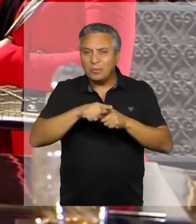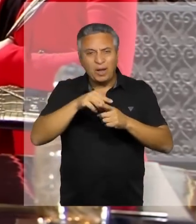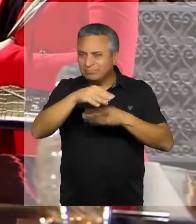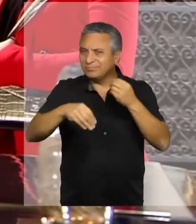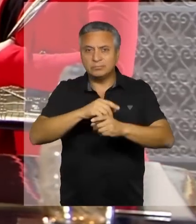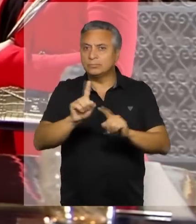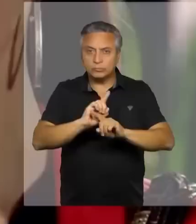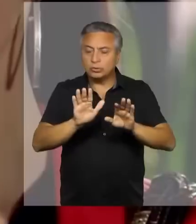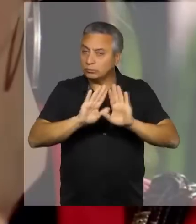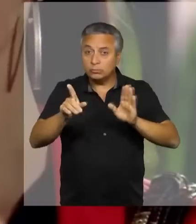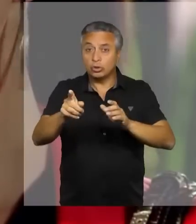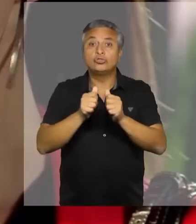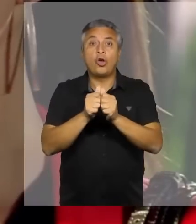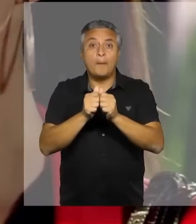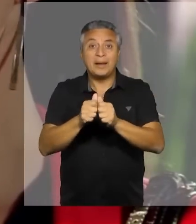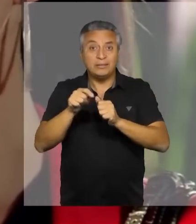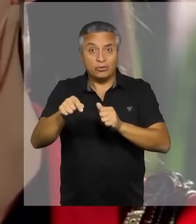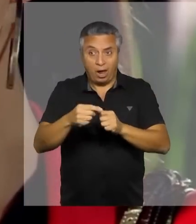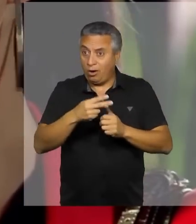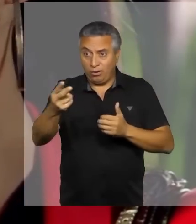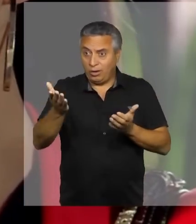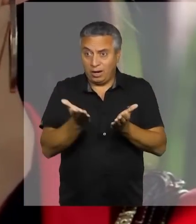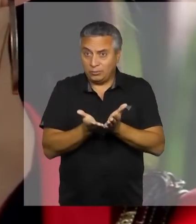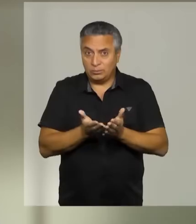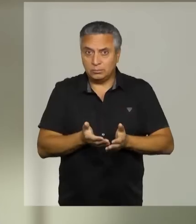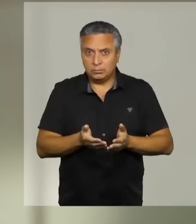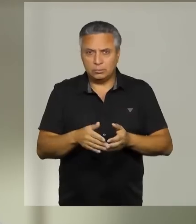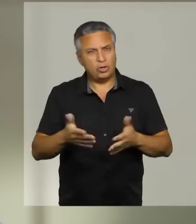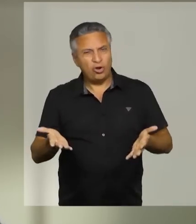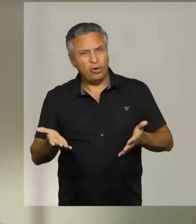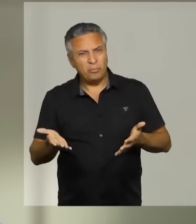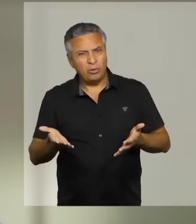ahora que van a ser compañeros. ¿Cómo compañero?